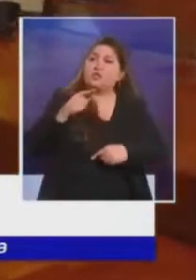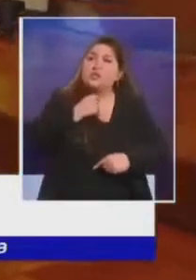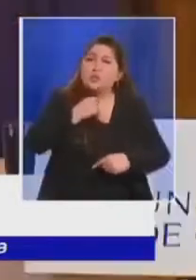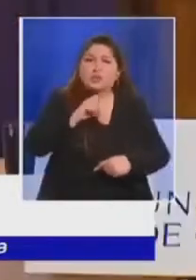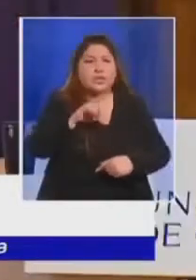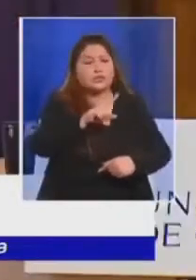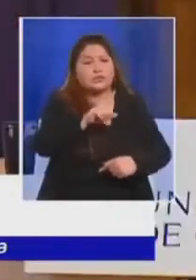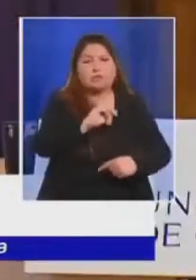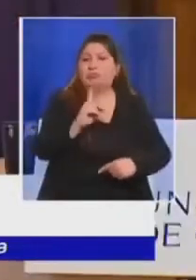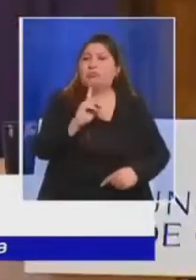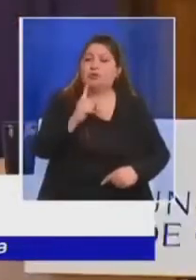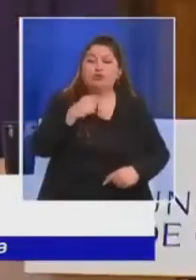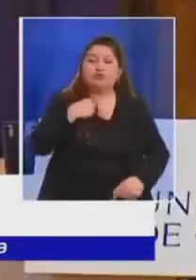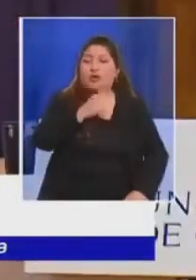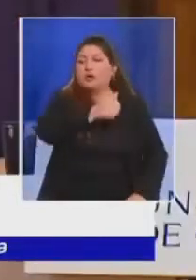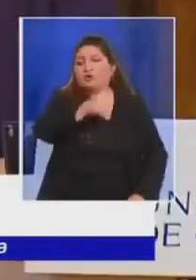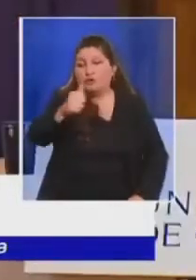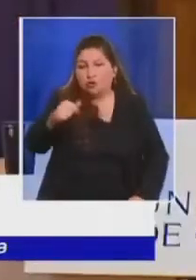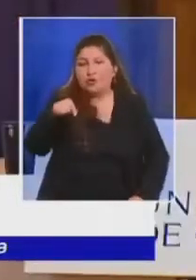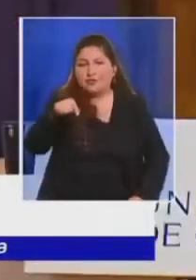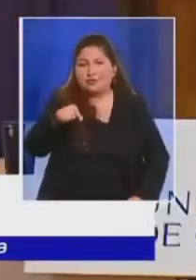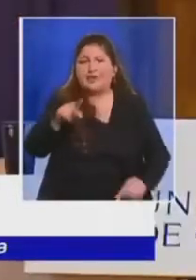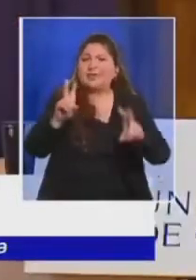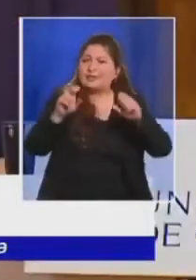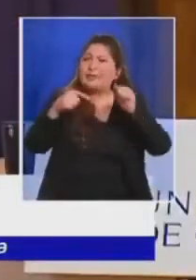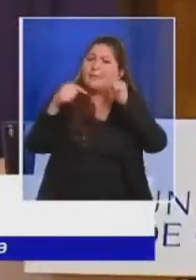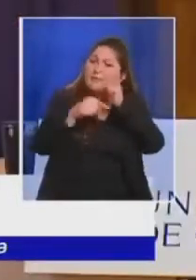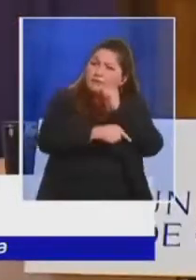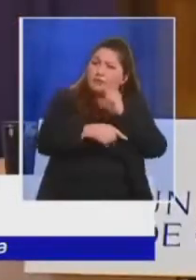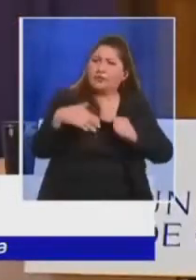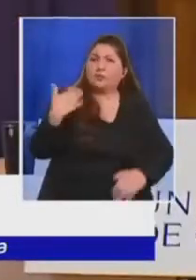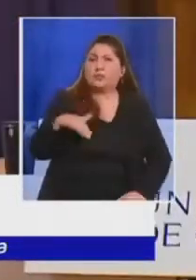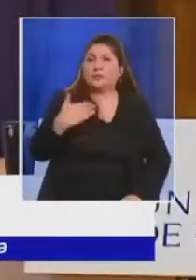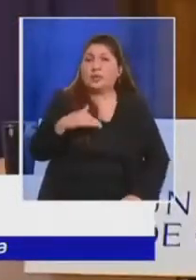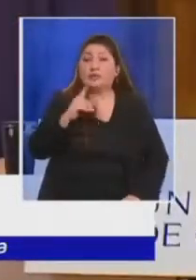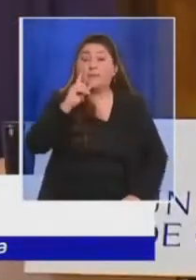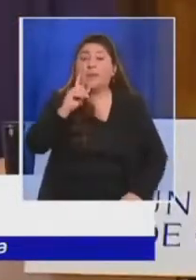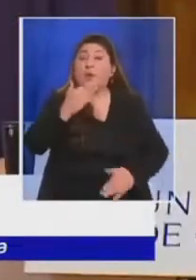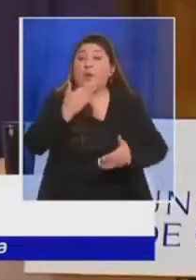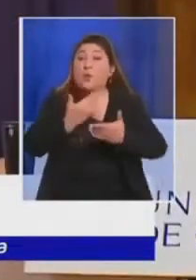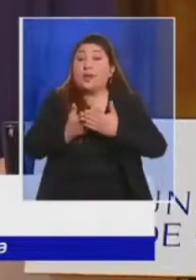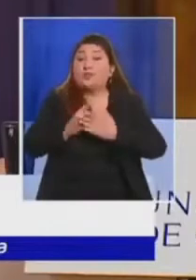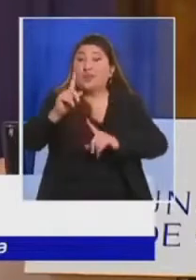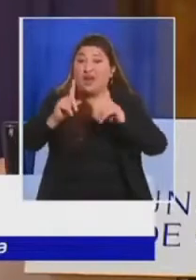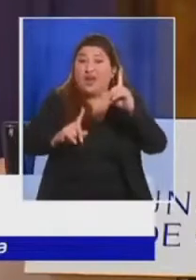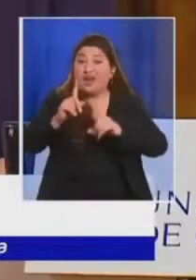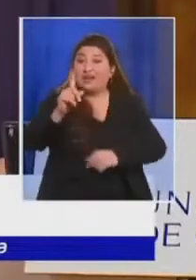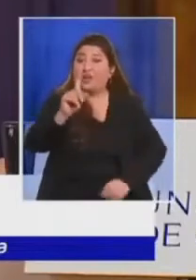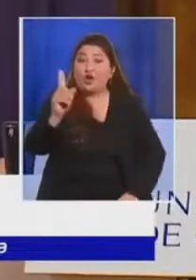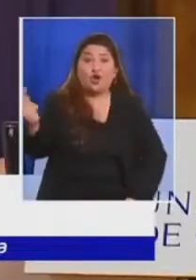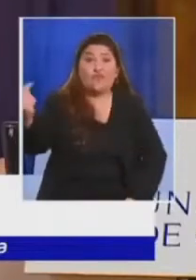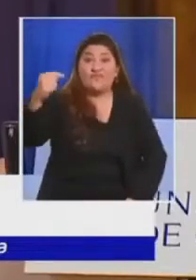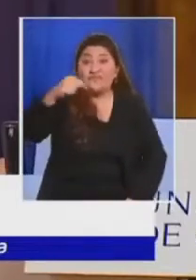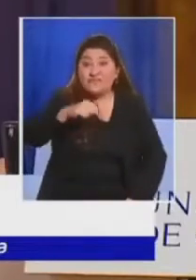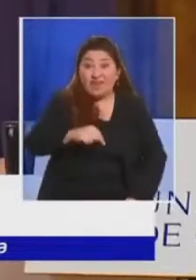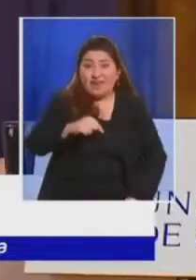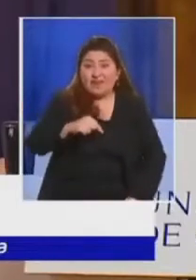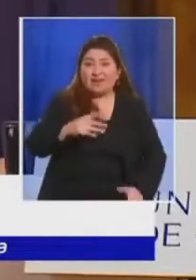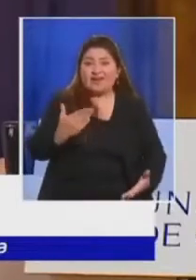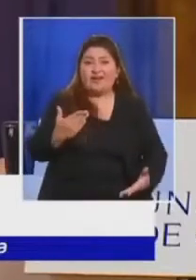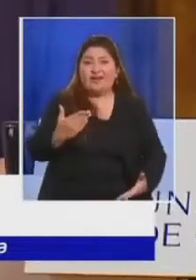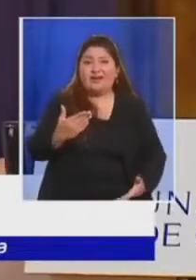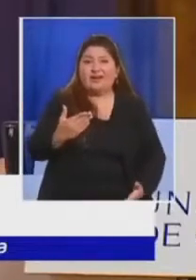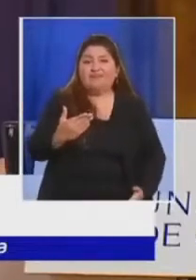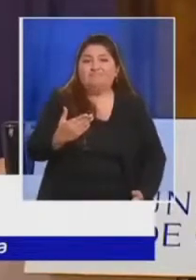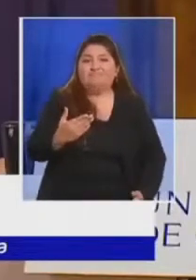debates son los profundos que tenemos que dar en la sociedad, y cuando alguien se ausenta en un centro de estudios como este por no decir que no existe la garantía,